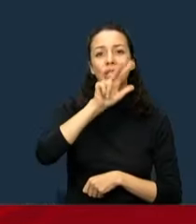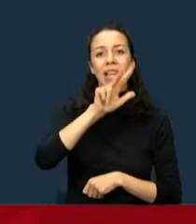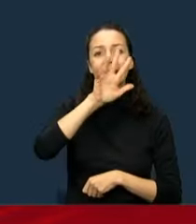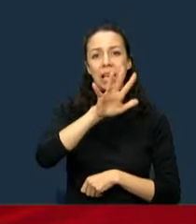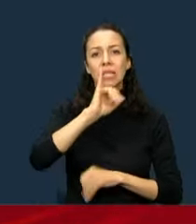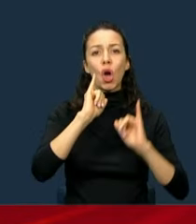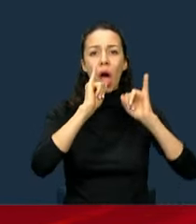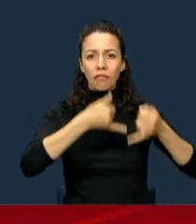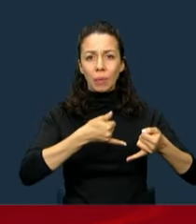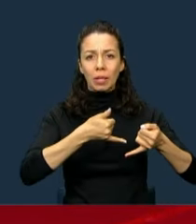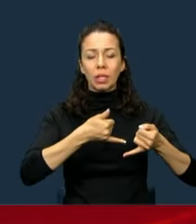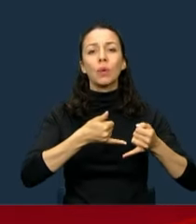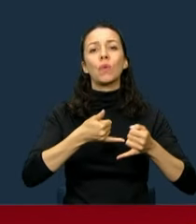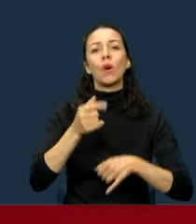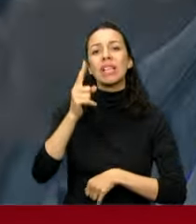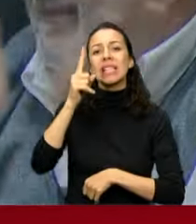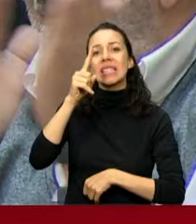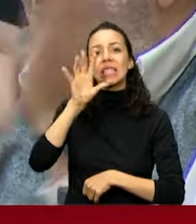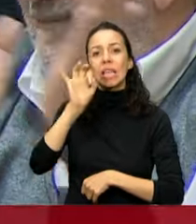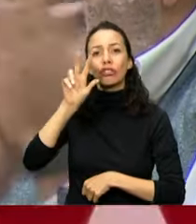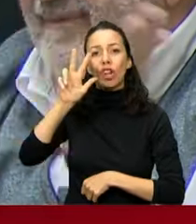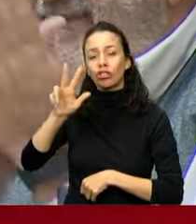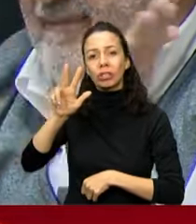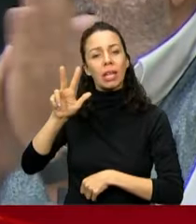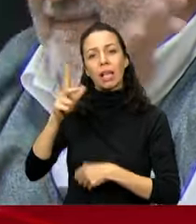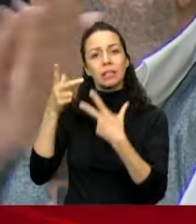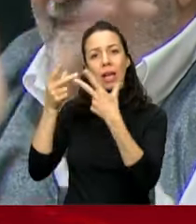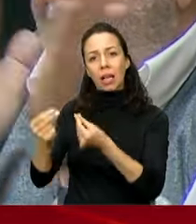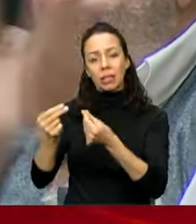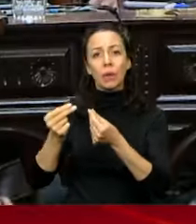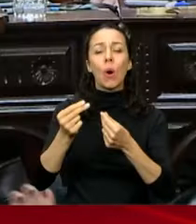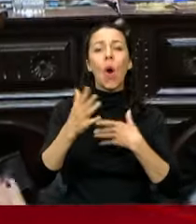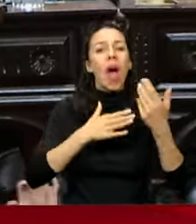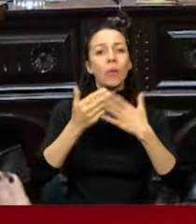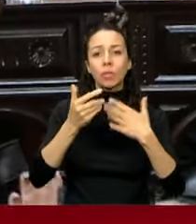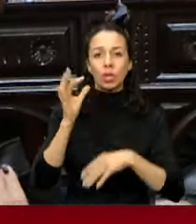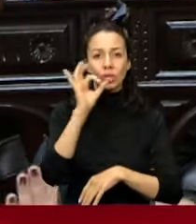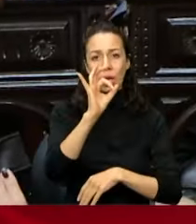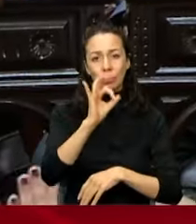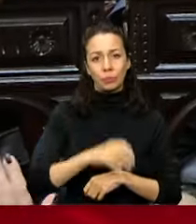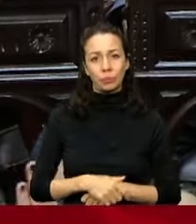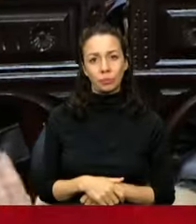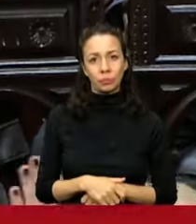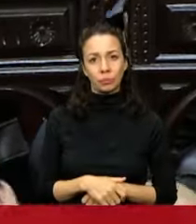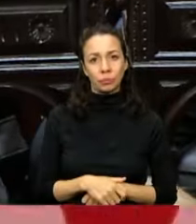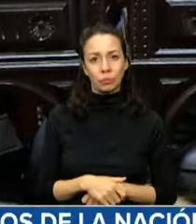135 afirmativos, 103 negativos, 0 son las abstenciones.